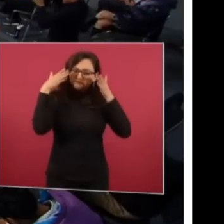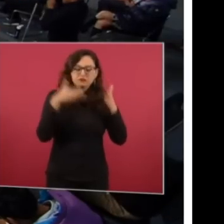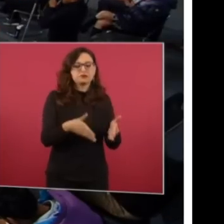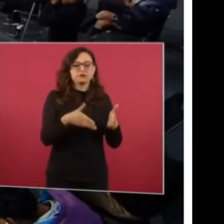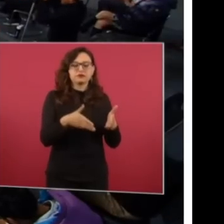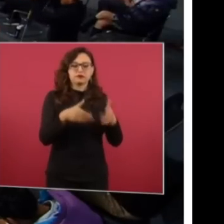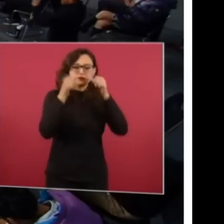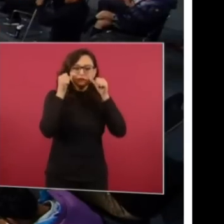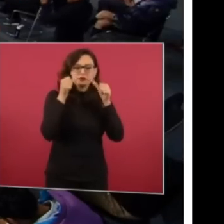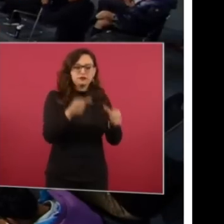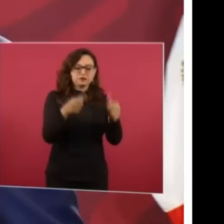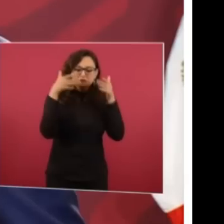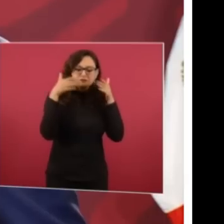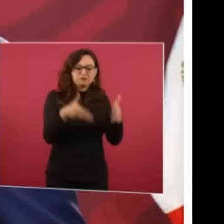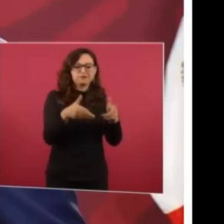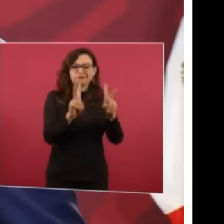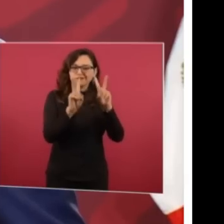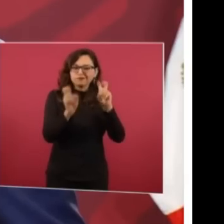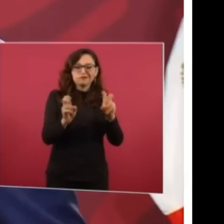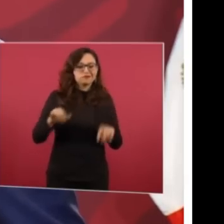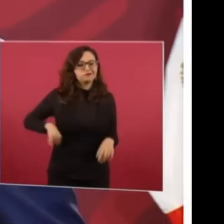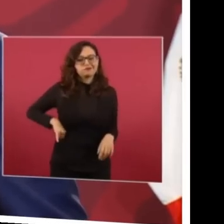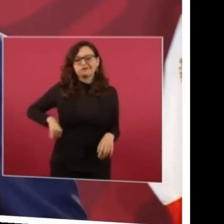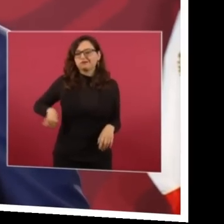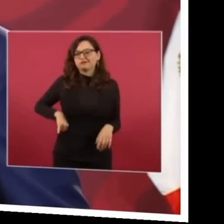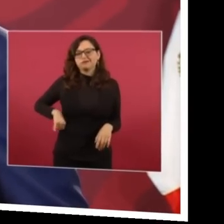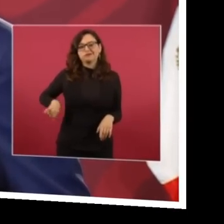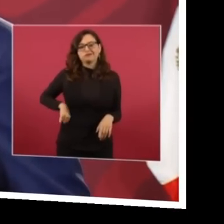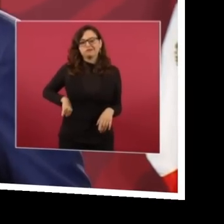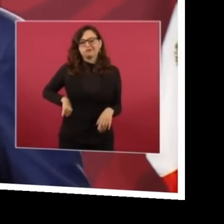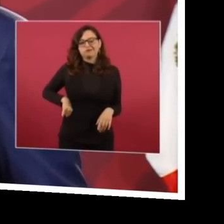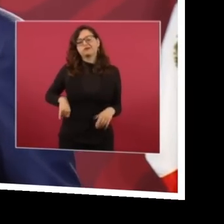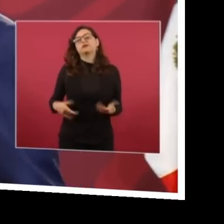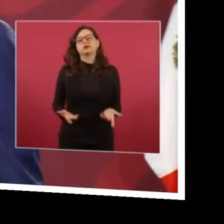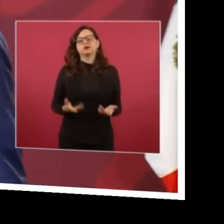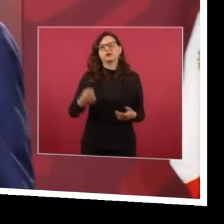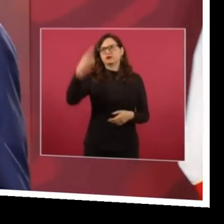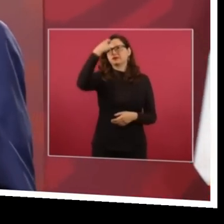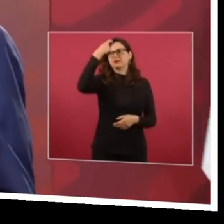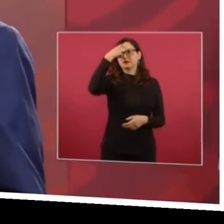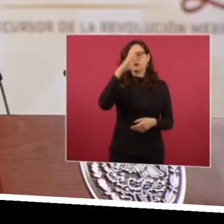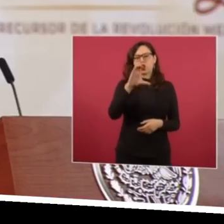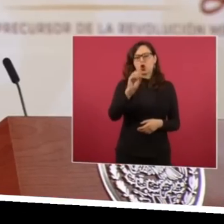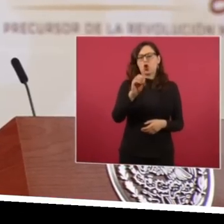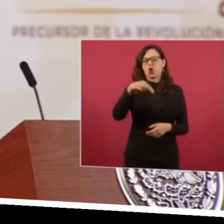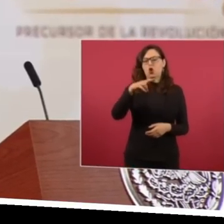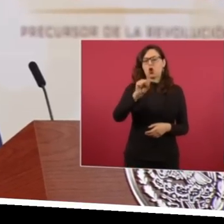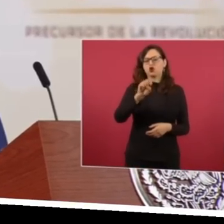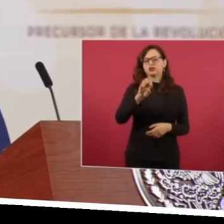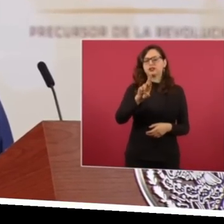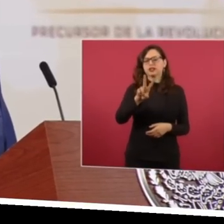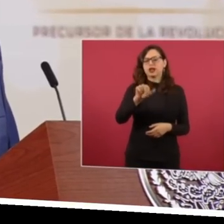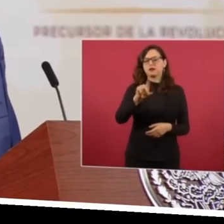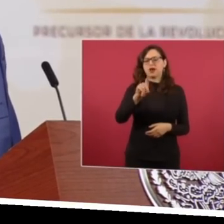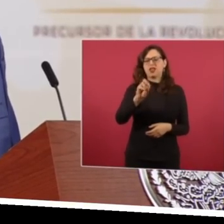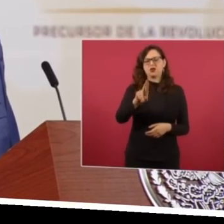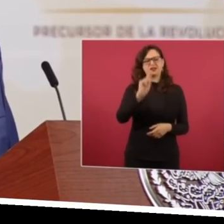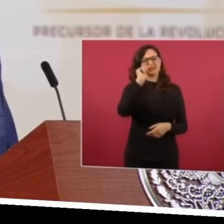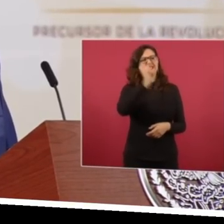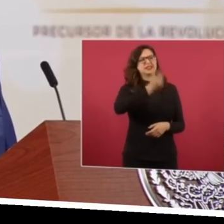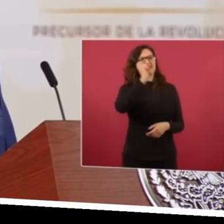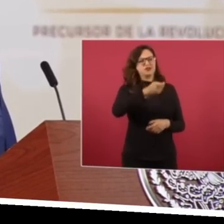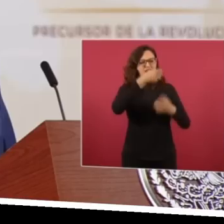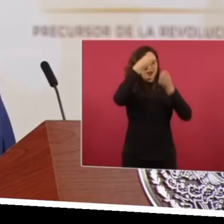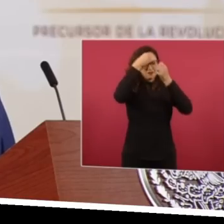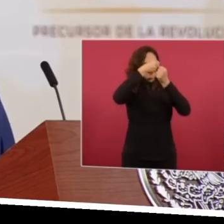porque es buenísimo el tema el pensamiento conservador estábamos hablando de que hay un libro